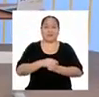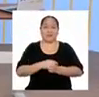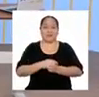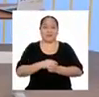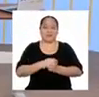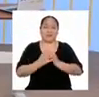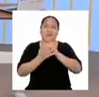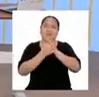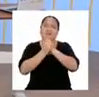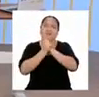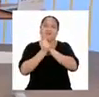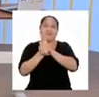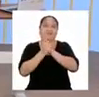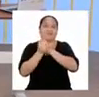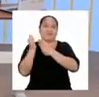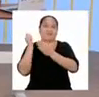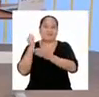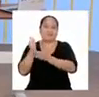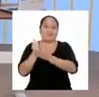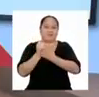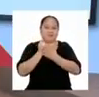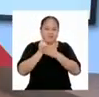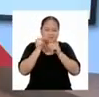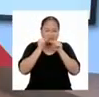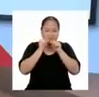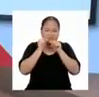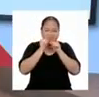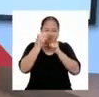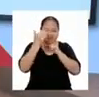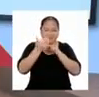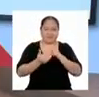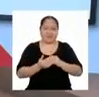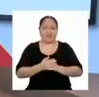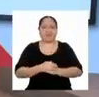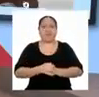súper capo para que me ayude con los cálculos.